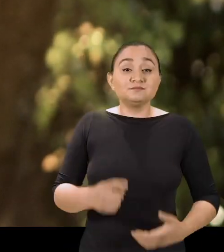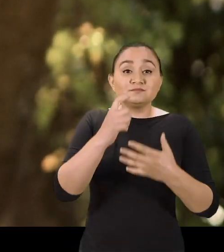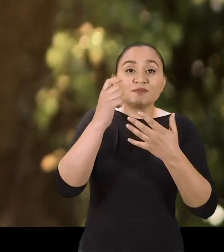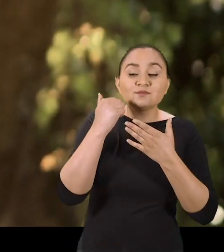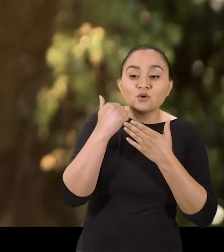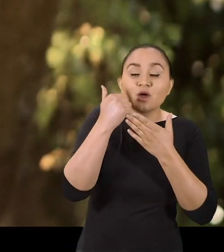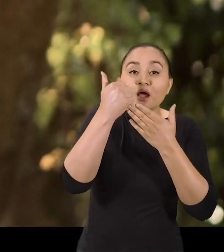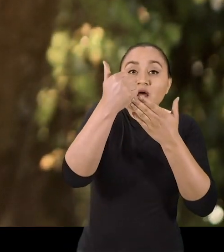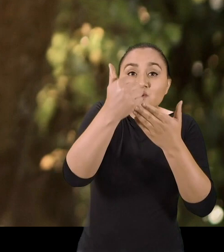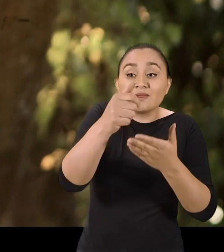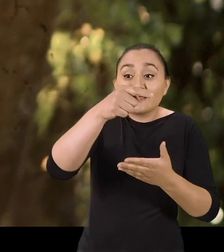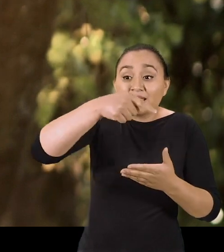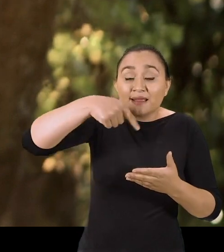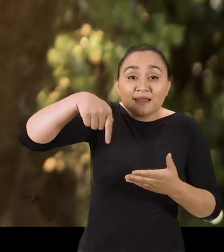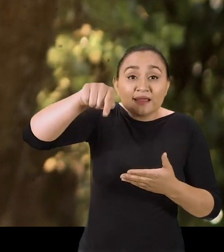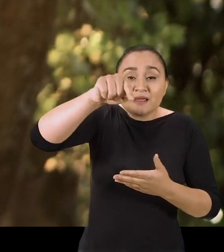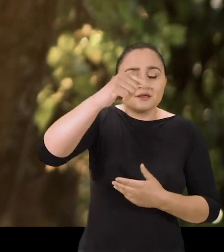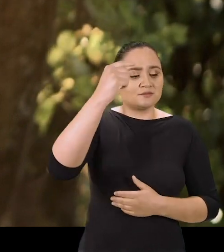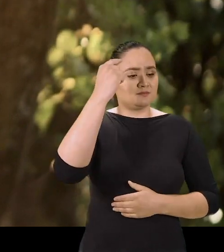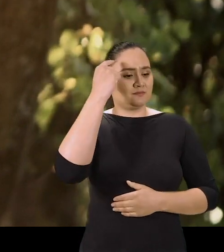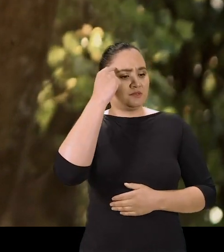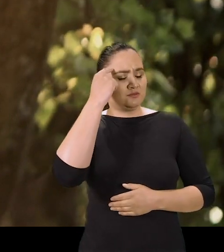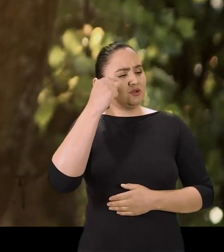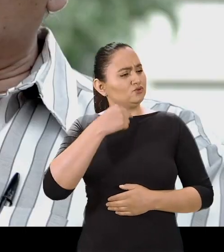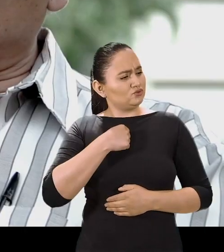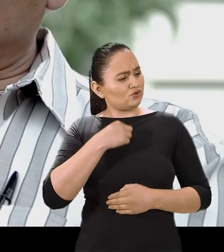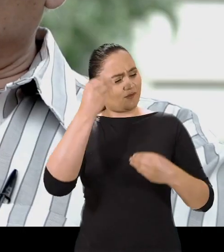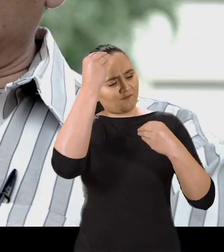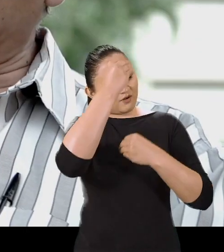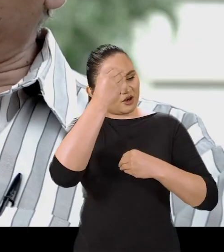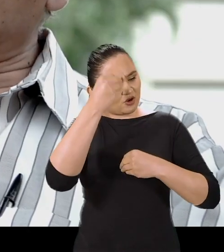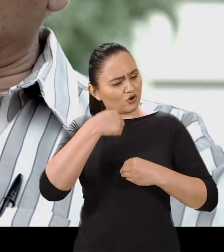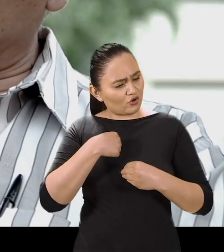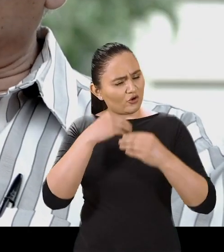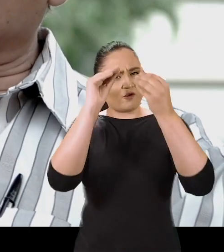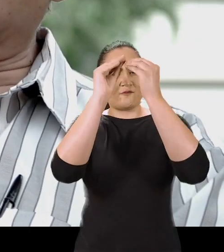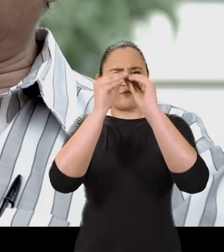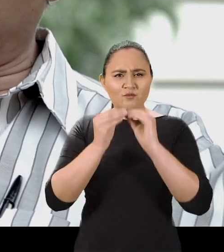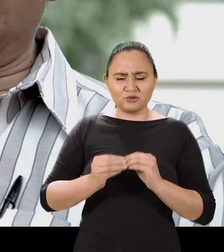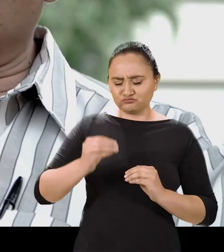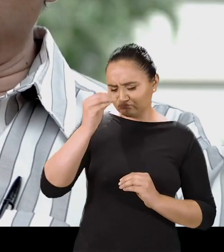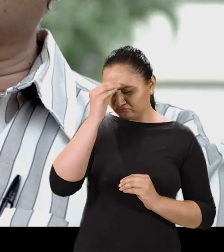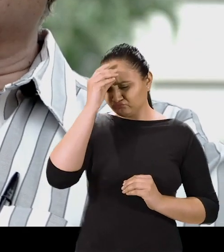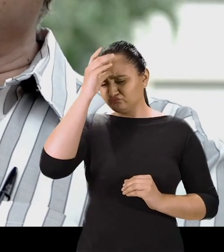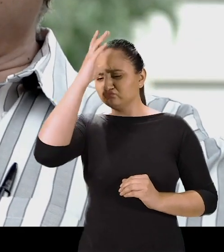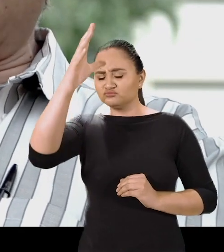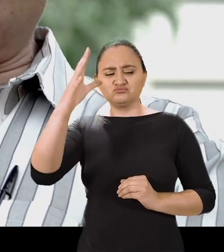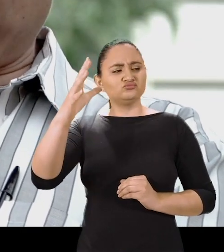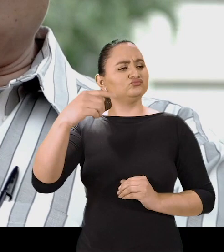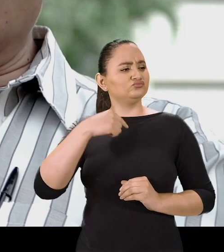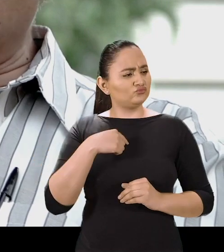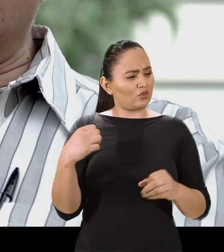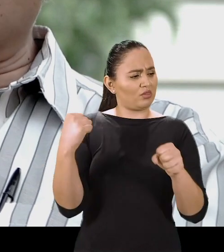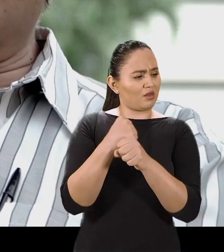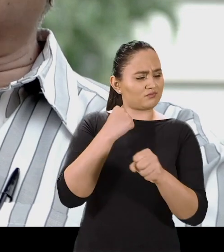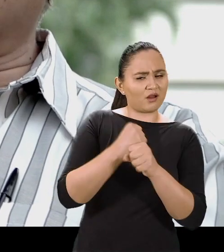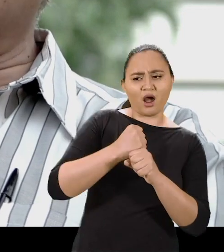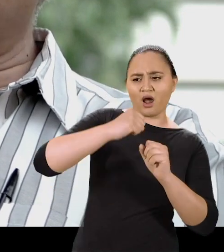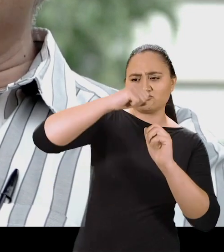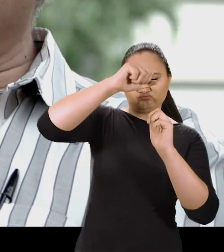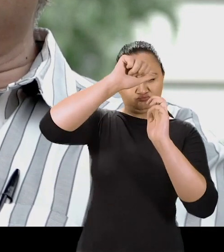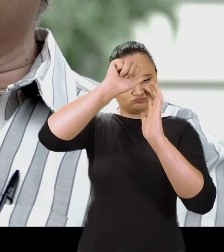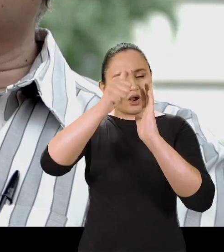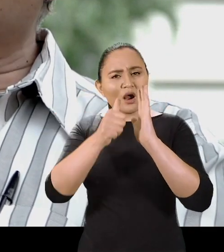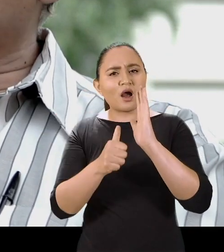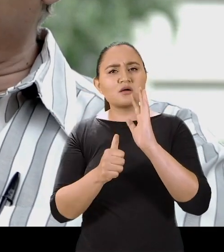ayudar más bien a que las personas encuentren una forma de valorar las capacidades transformación los aspectos intelectuales